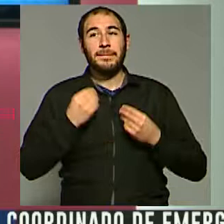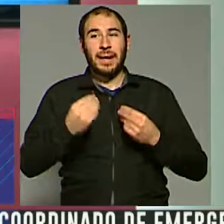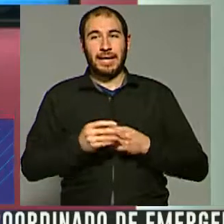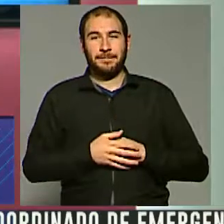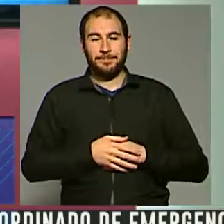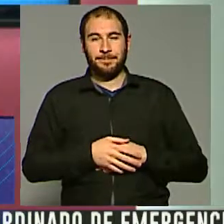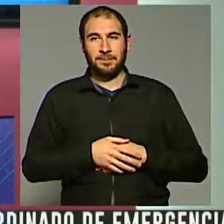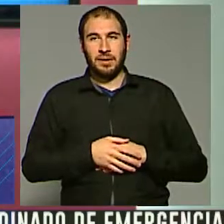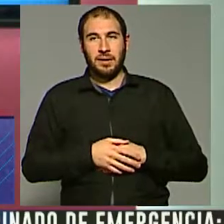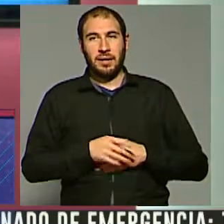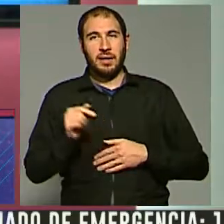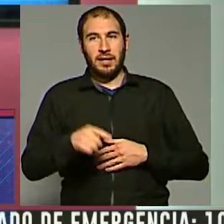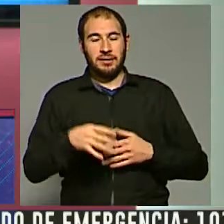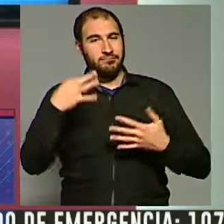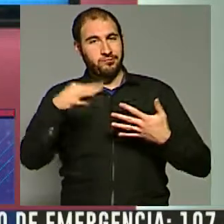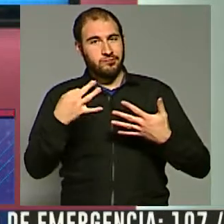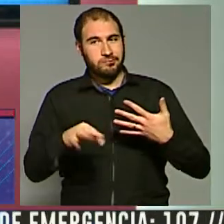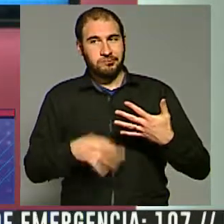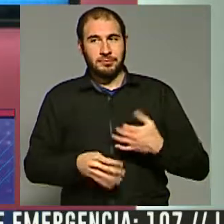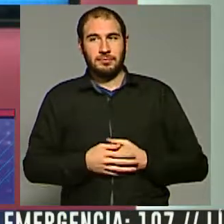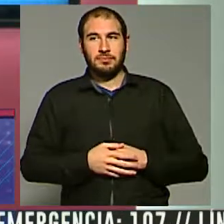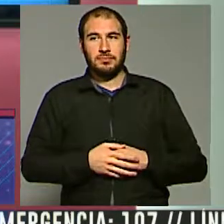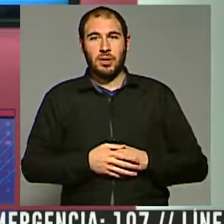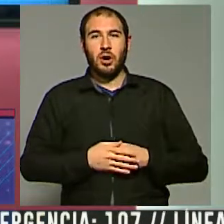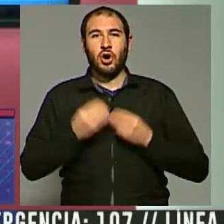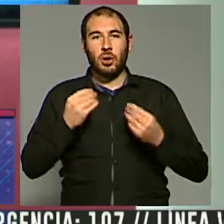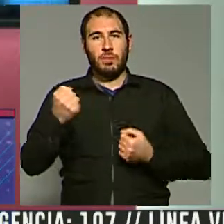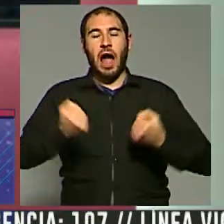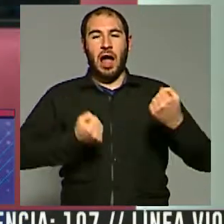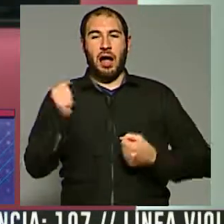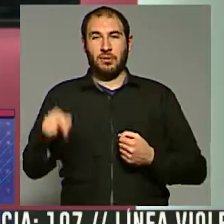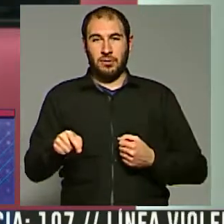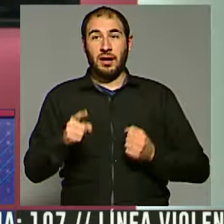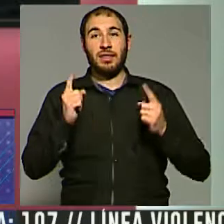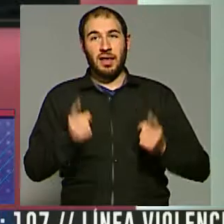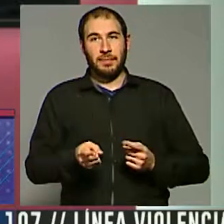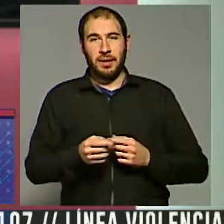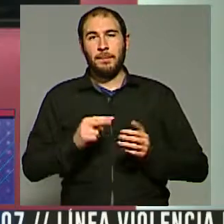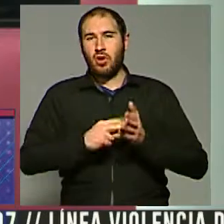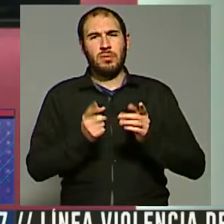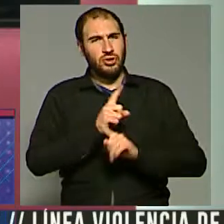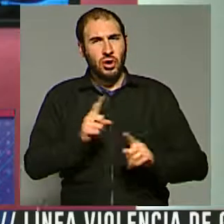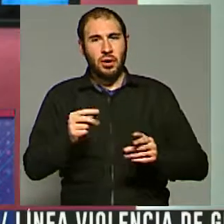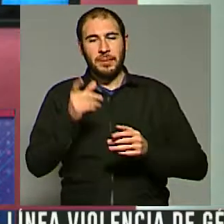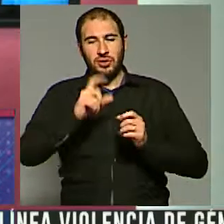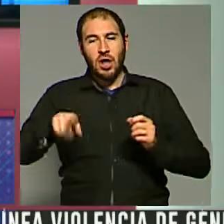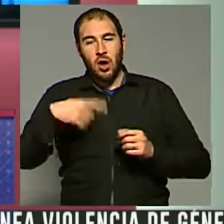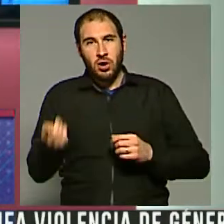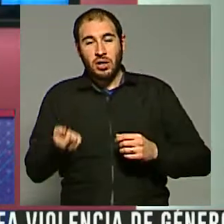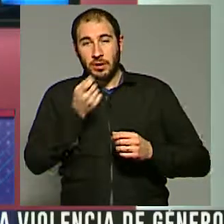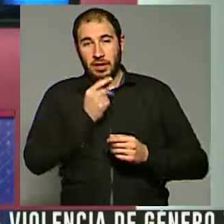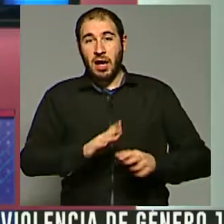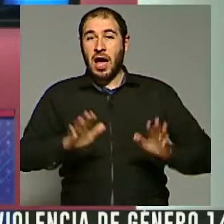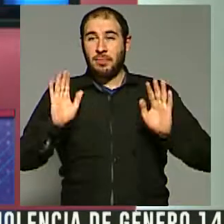modo tener una cierta verificación en cuanto a cómo se encuentra nuestro vehículo y tratar de evitar tener problemas con otros terceros, porque a lo